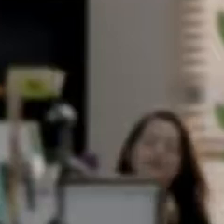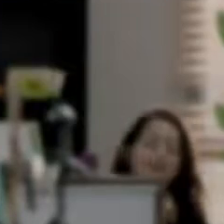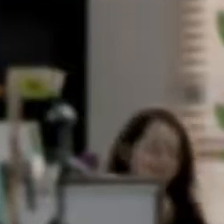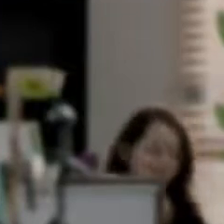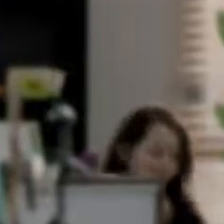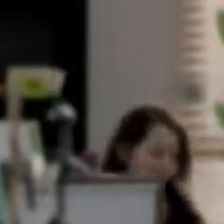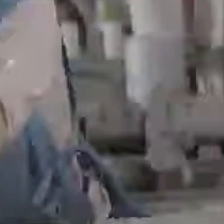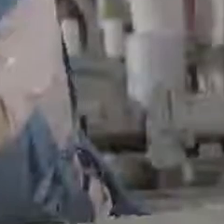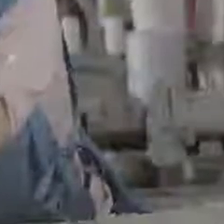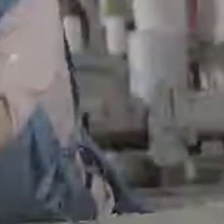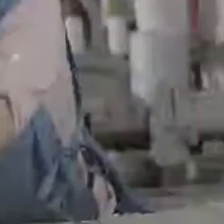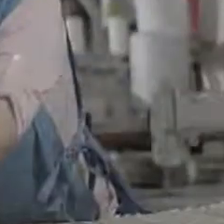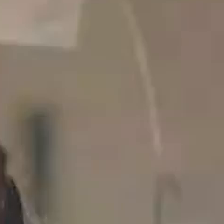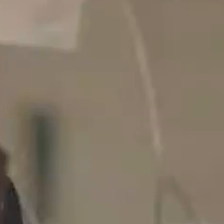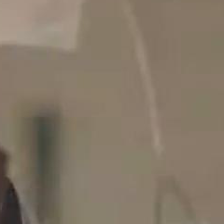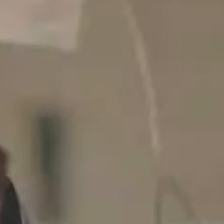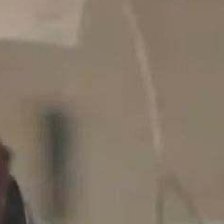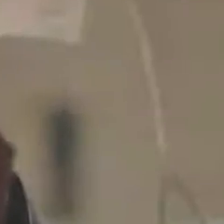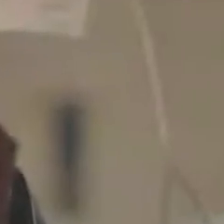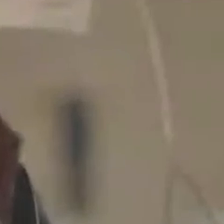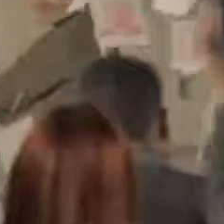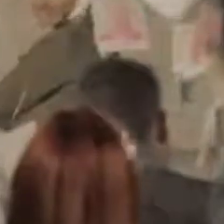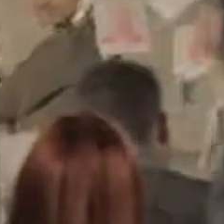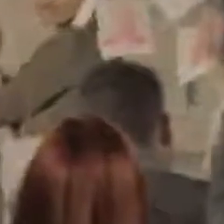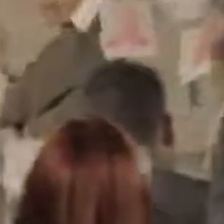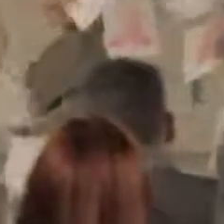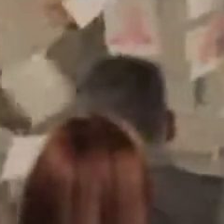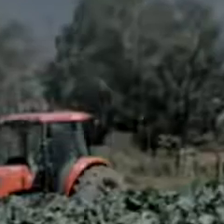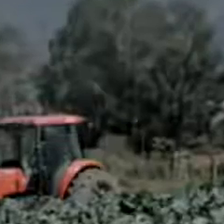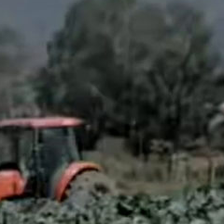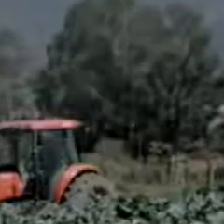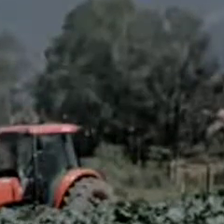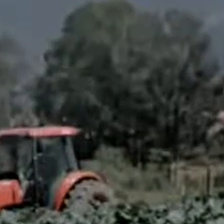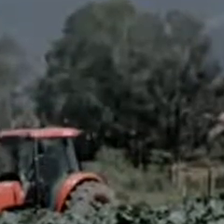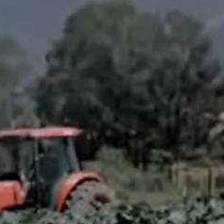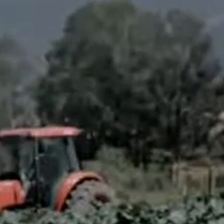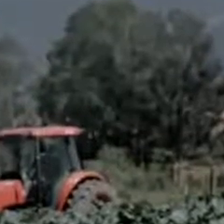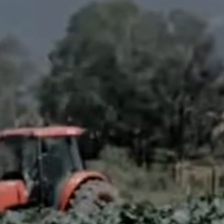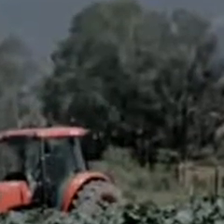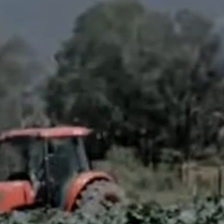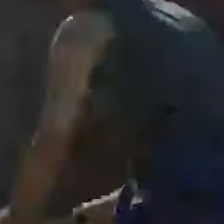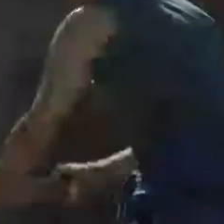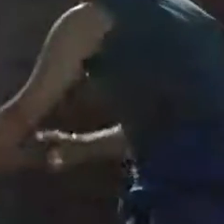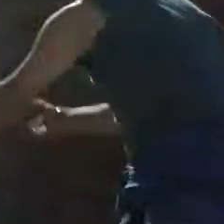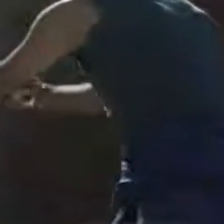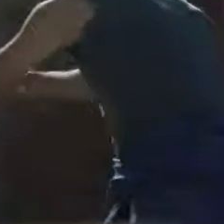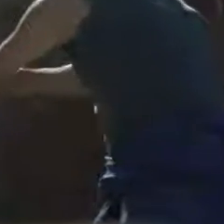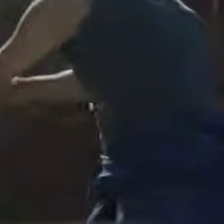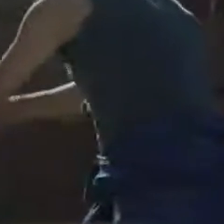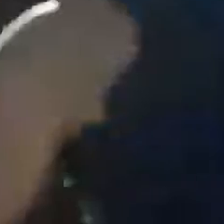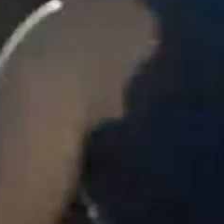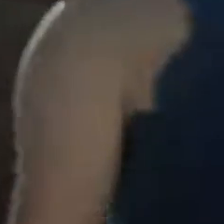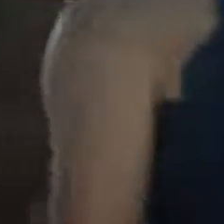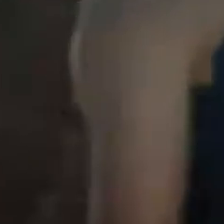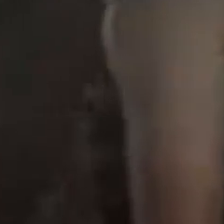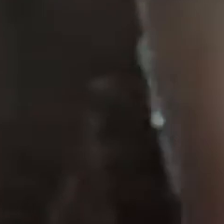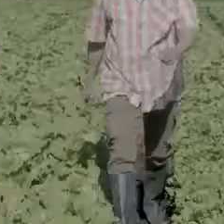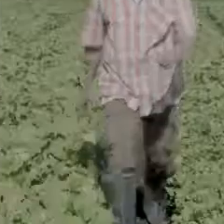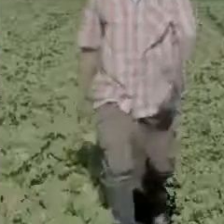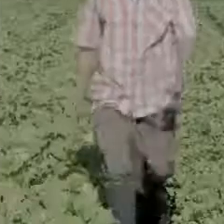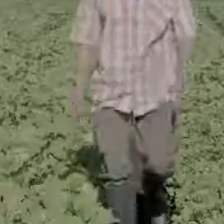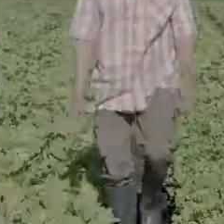Avancemos, entendamos lo que pasó, extendamos la mano y reconciliémonos, brindemos oportunidades y convivamos en